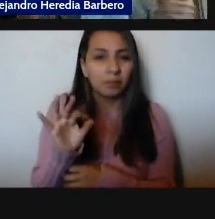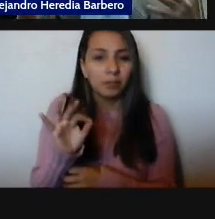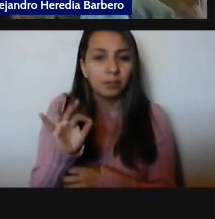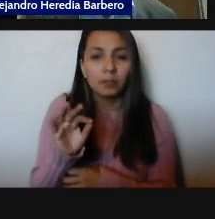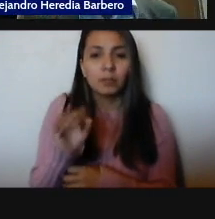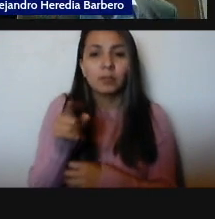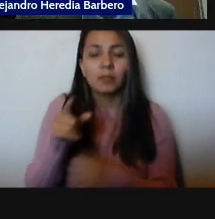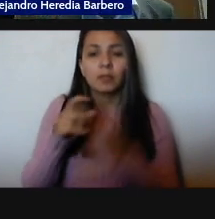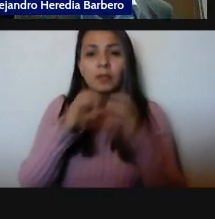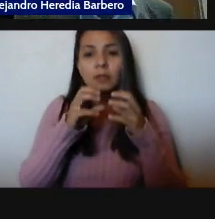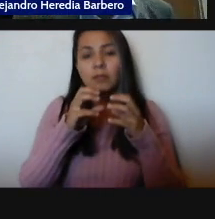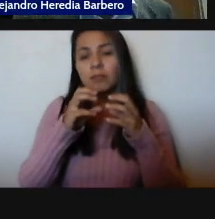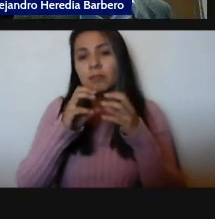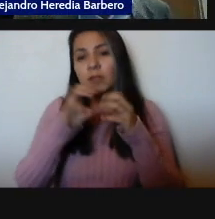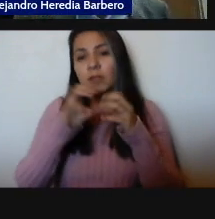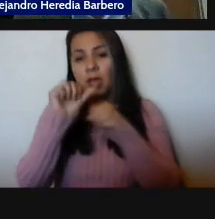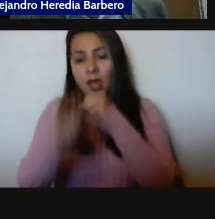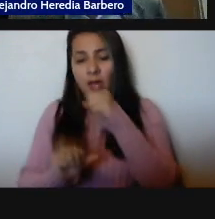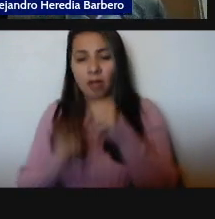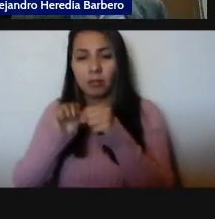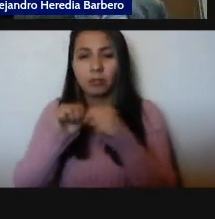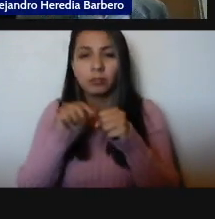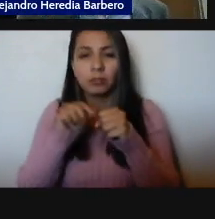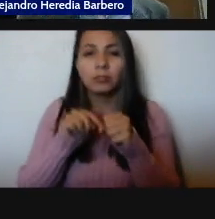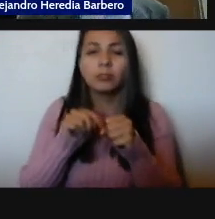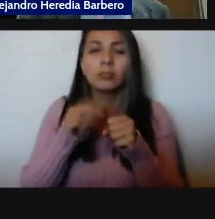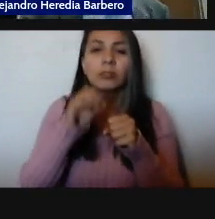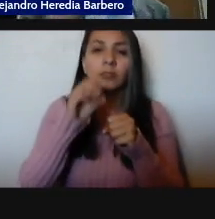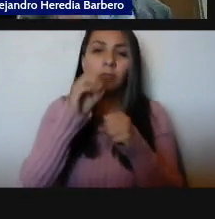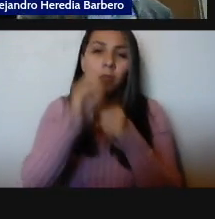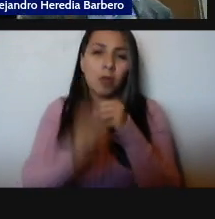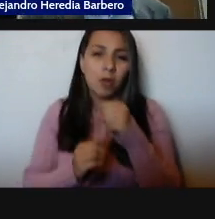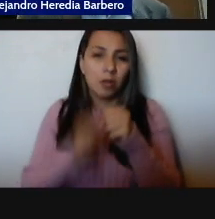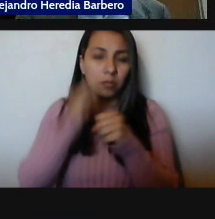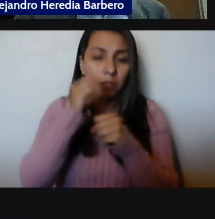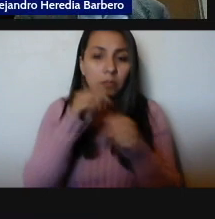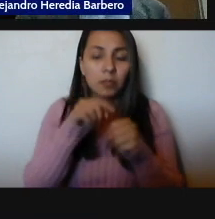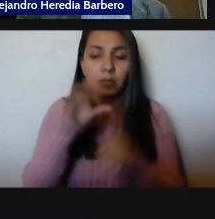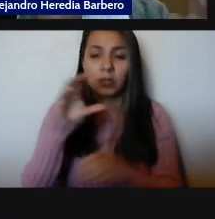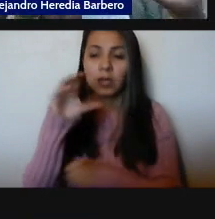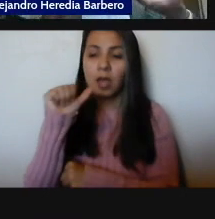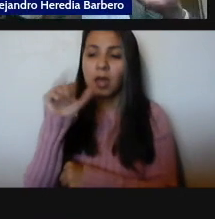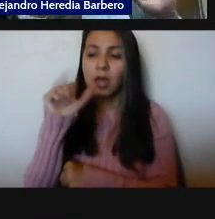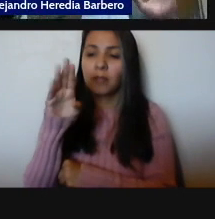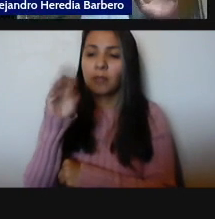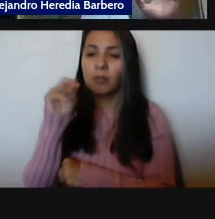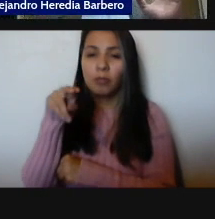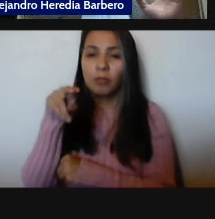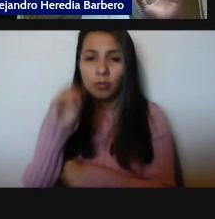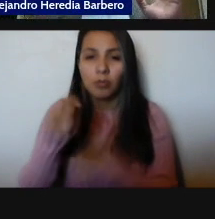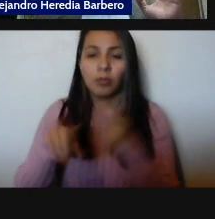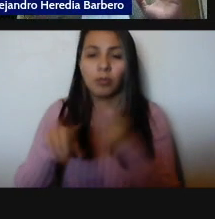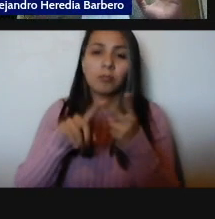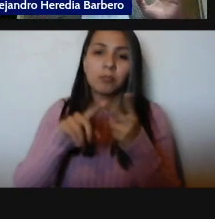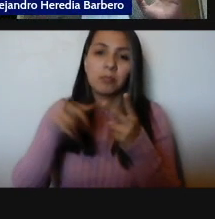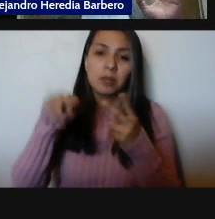simples de algunos átomos de carbono, de nitrógeno, etcétera, 5 o 6 átomos, digamos, que